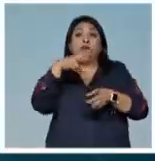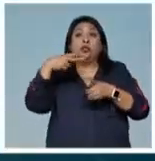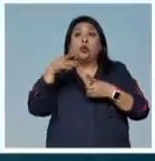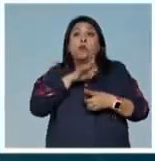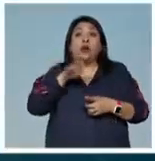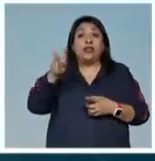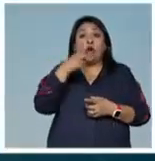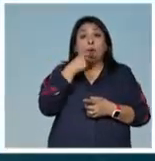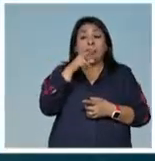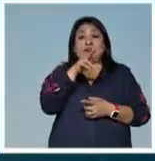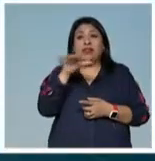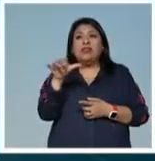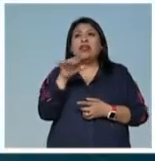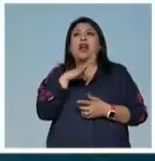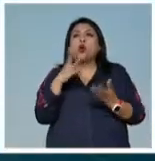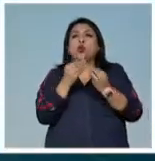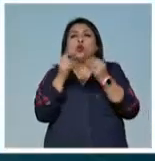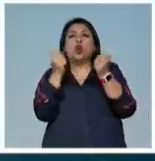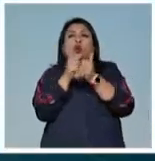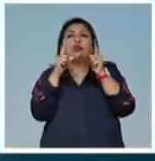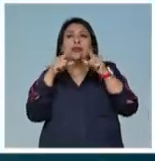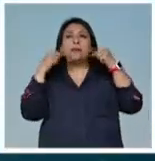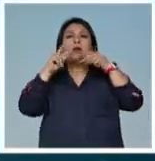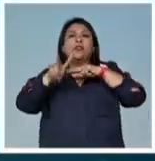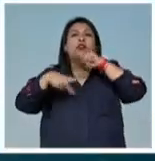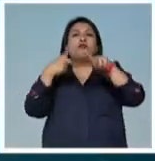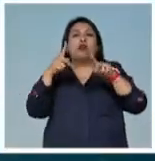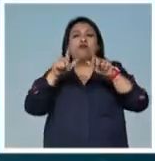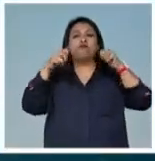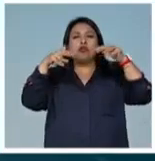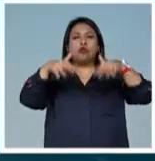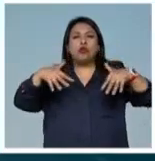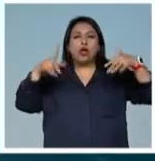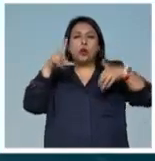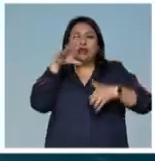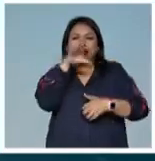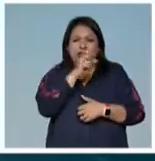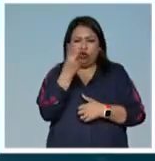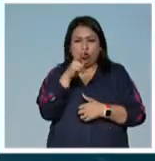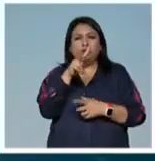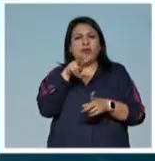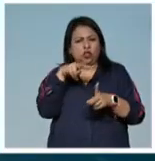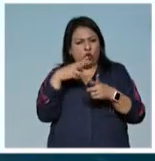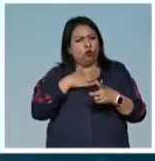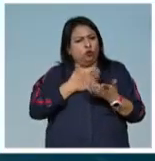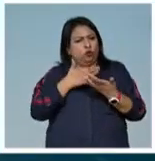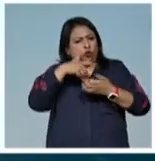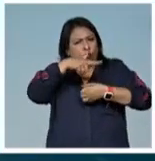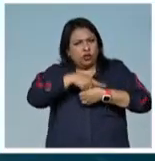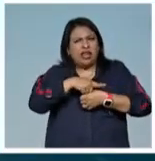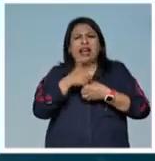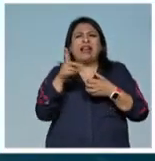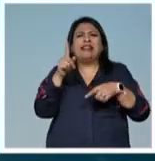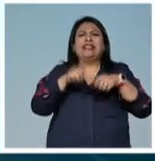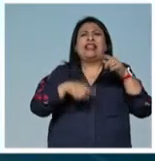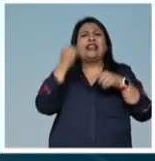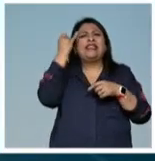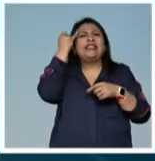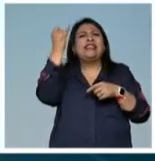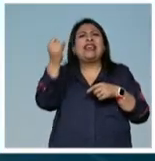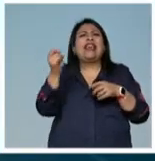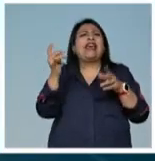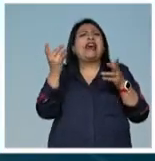a Villa llegar aliado con Zapata a la Convención de Aguascalientes, ambas con una visión de justicia social alejada de la idea